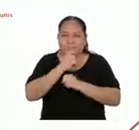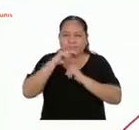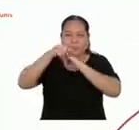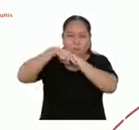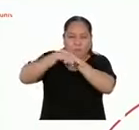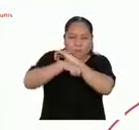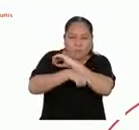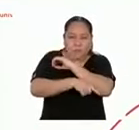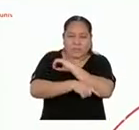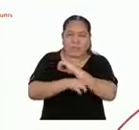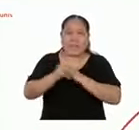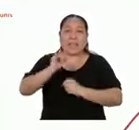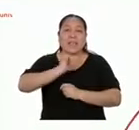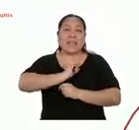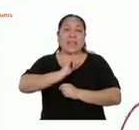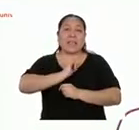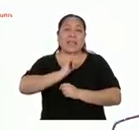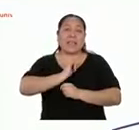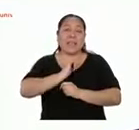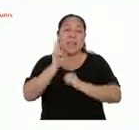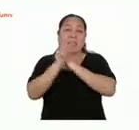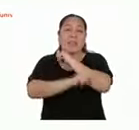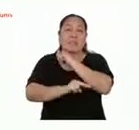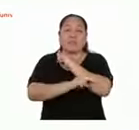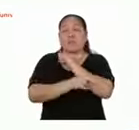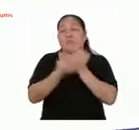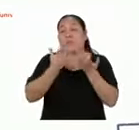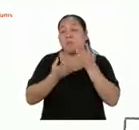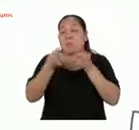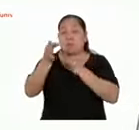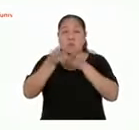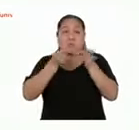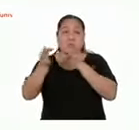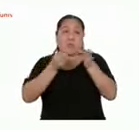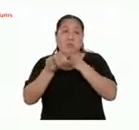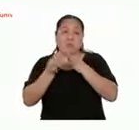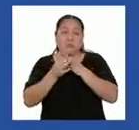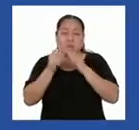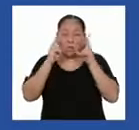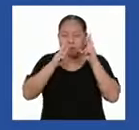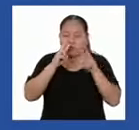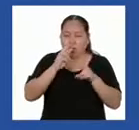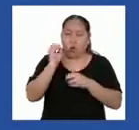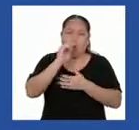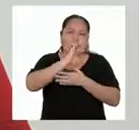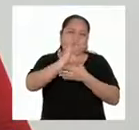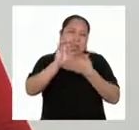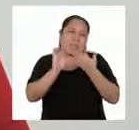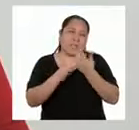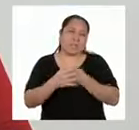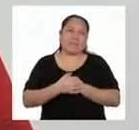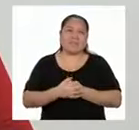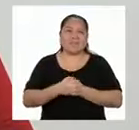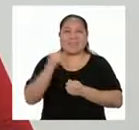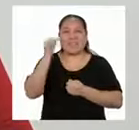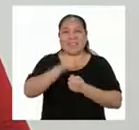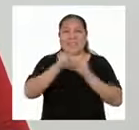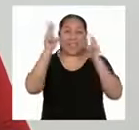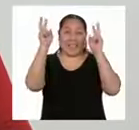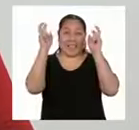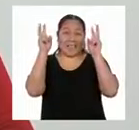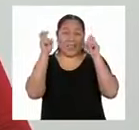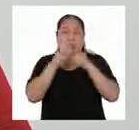profundizará acerca de la identidad nacional. Podría ser su definición, algún aspecto o característica. Ese es el